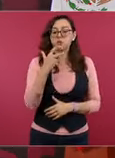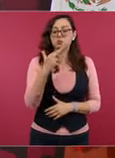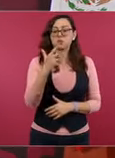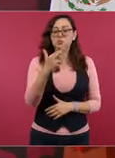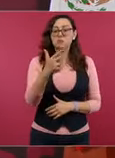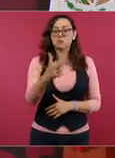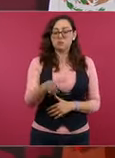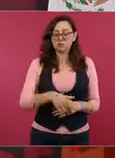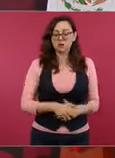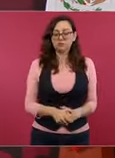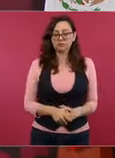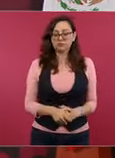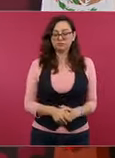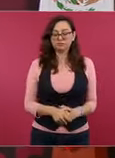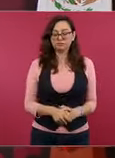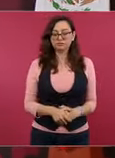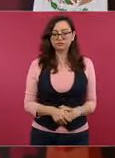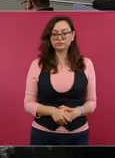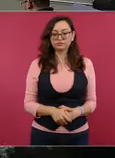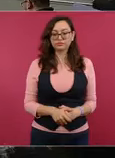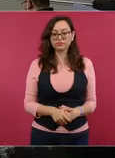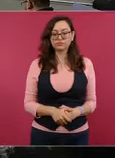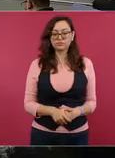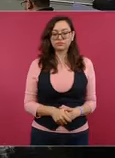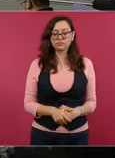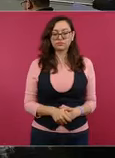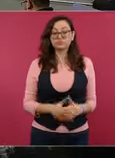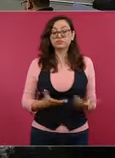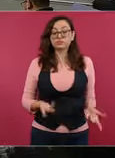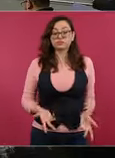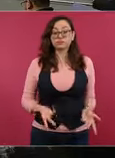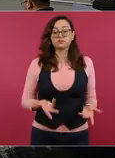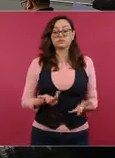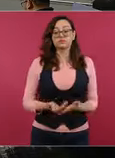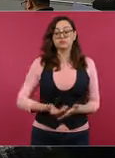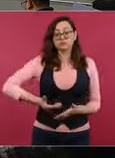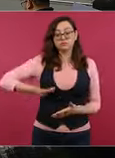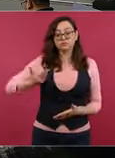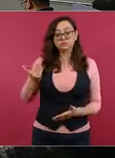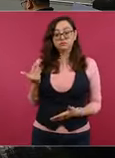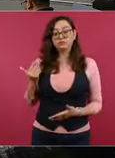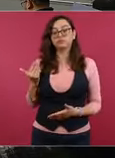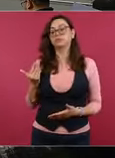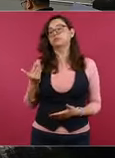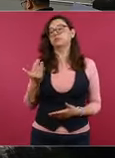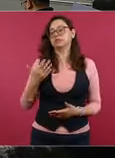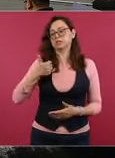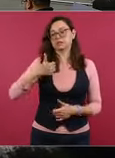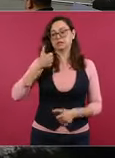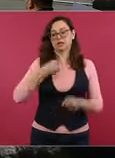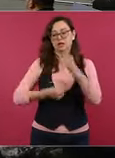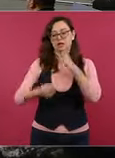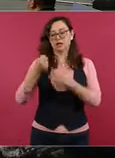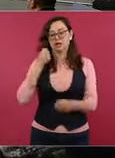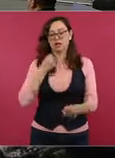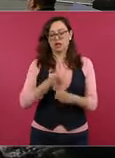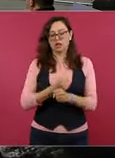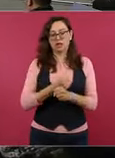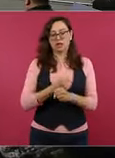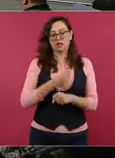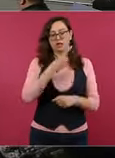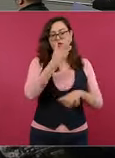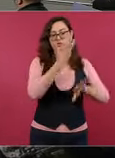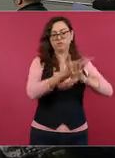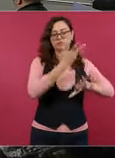Cuando llegamos, la relación comercial más importante de Estados Unidos era China, luego Canadá y ahora